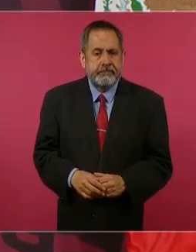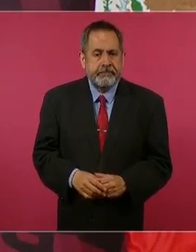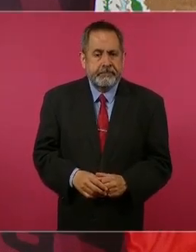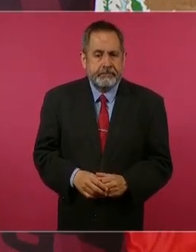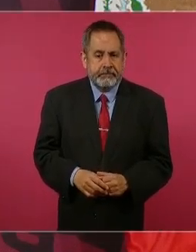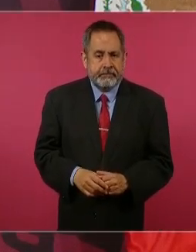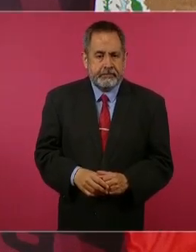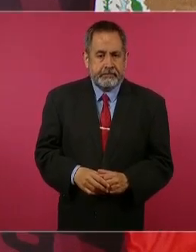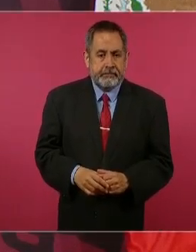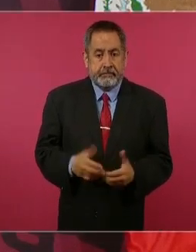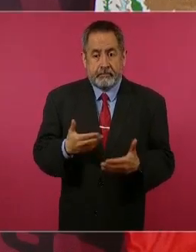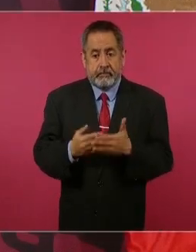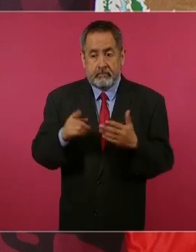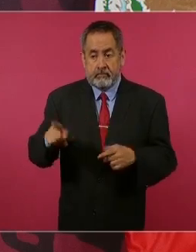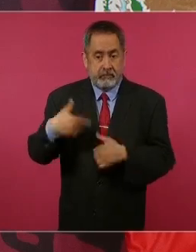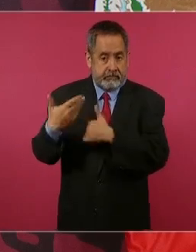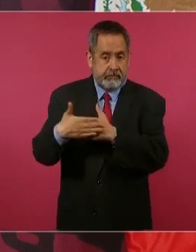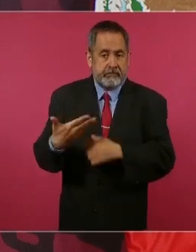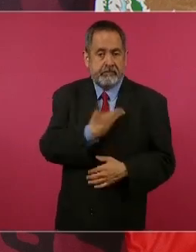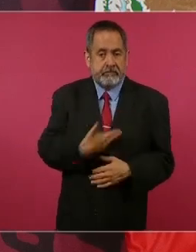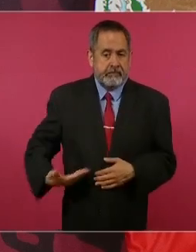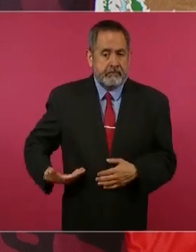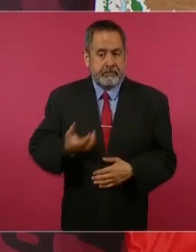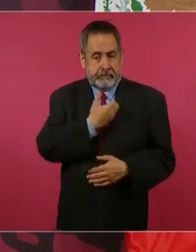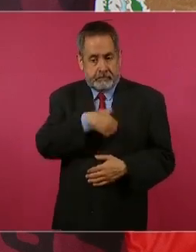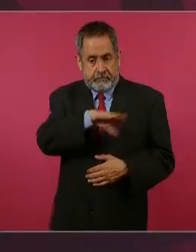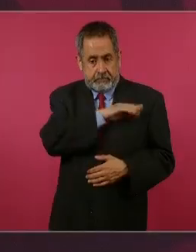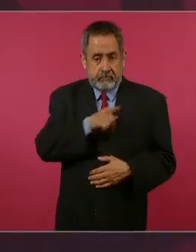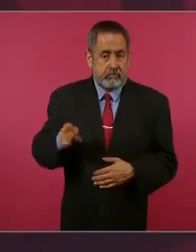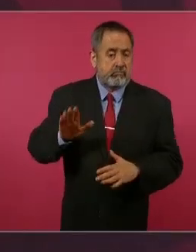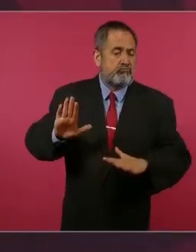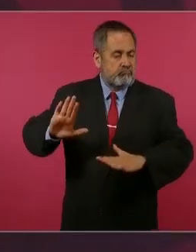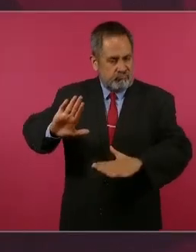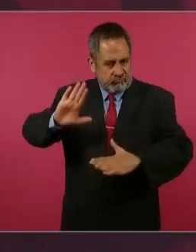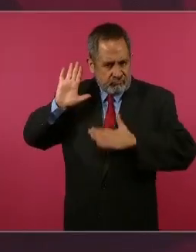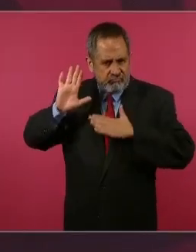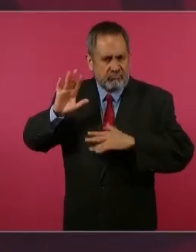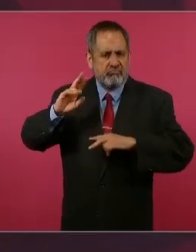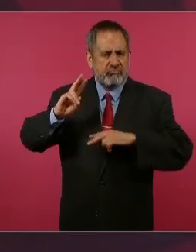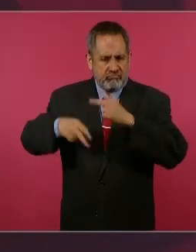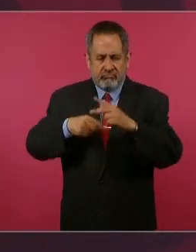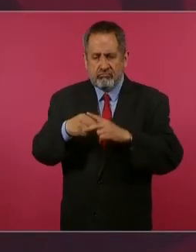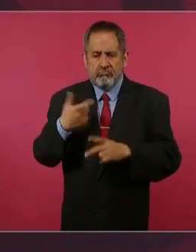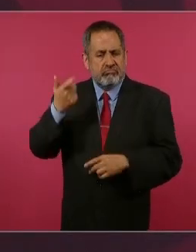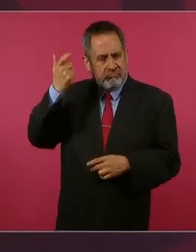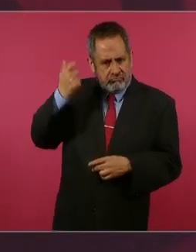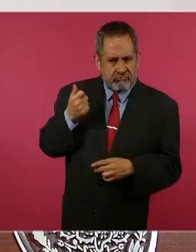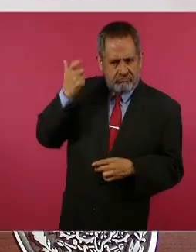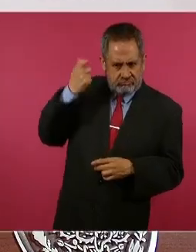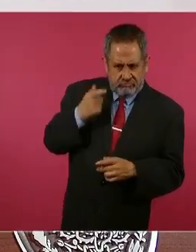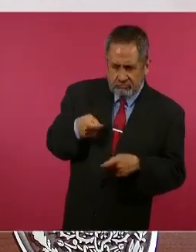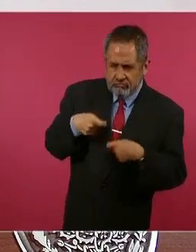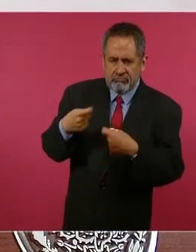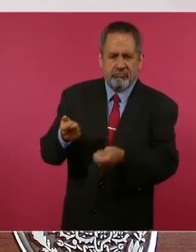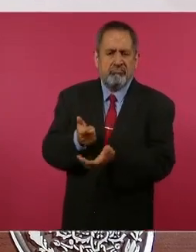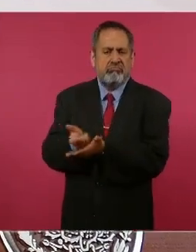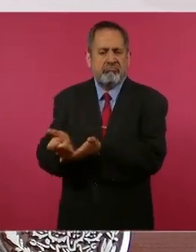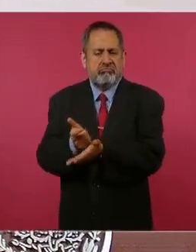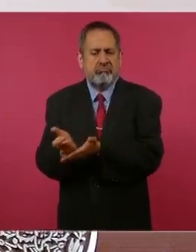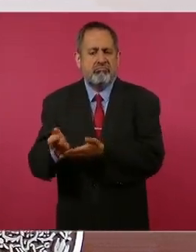la presidenta electa se comprometió a que va a haber una pensión también